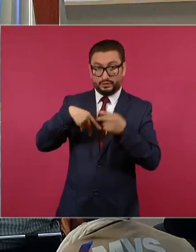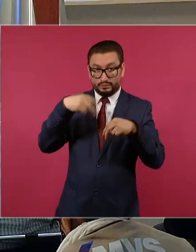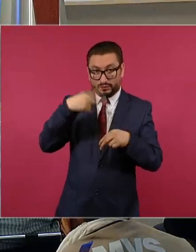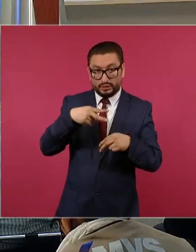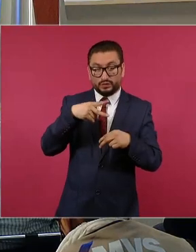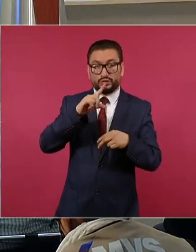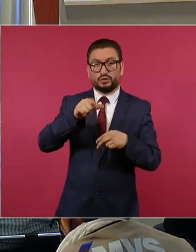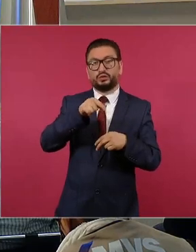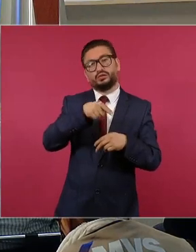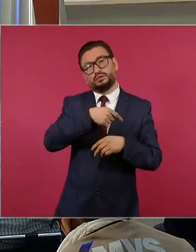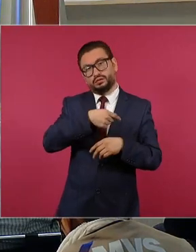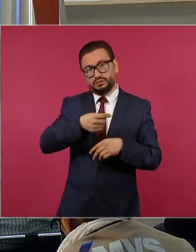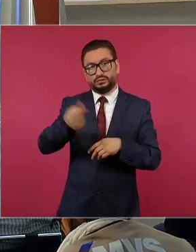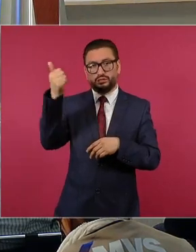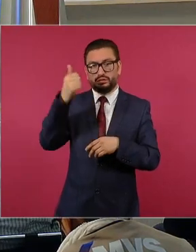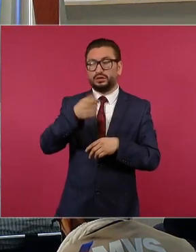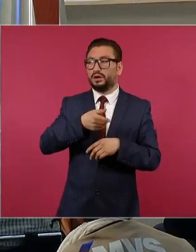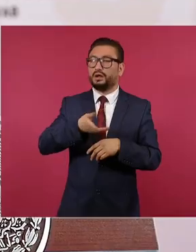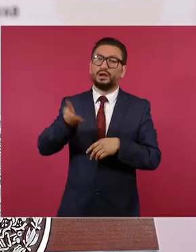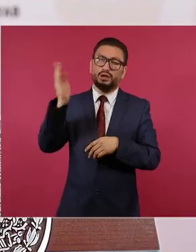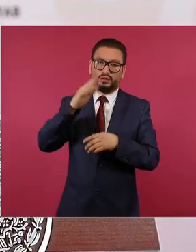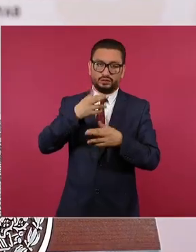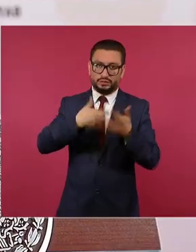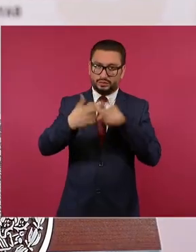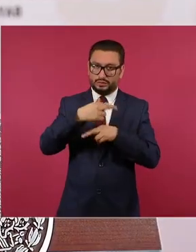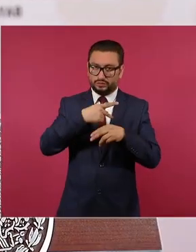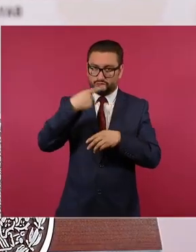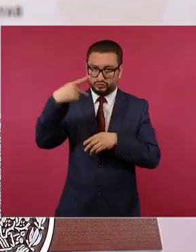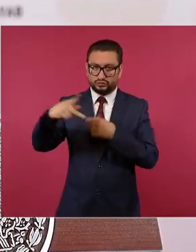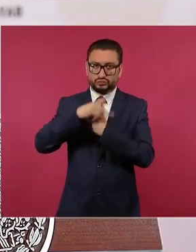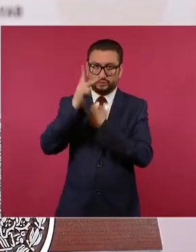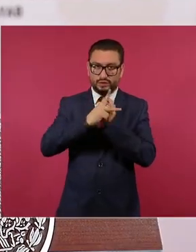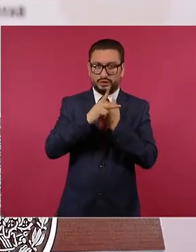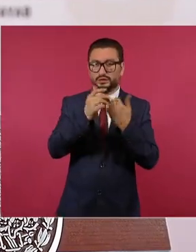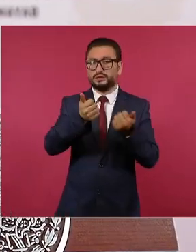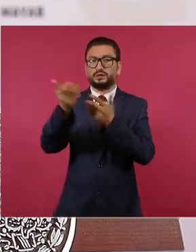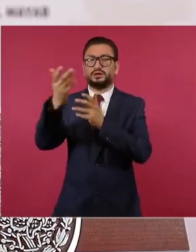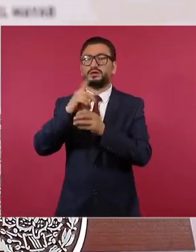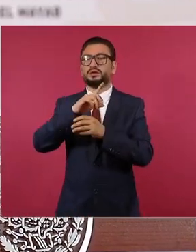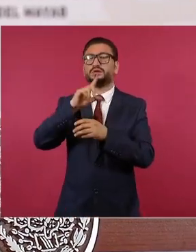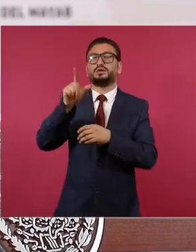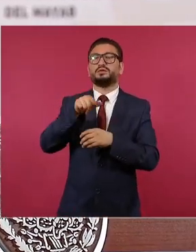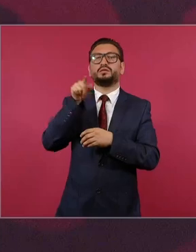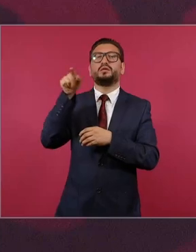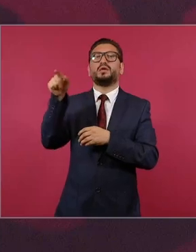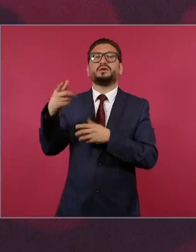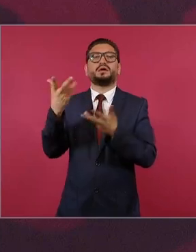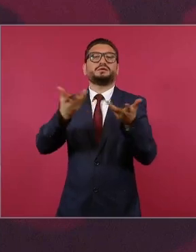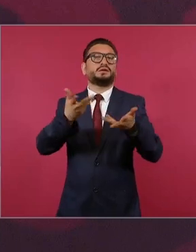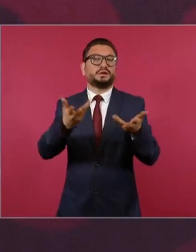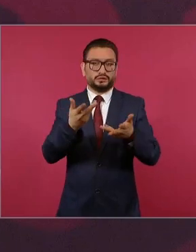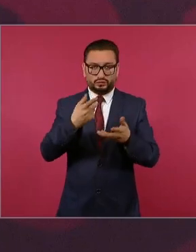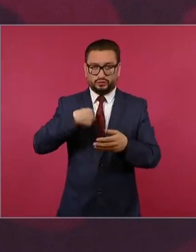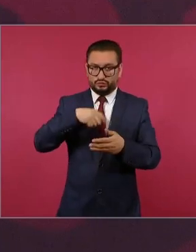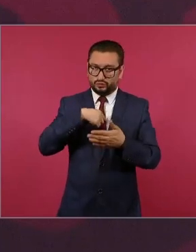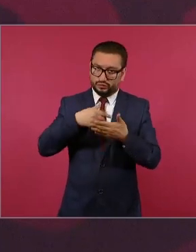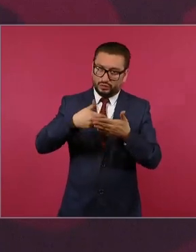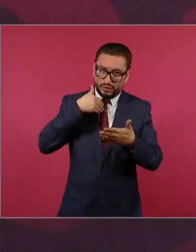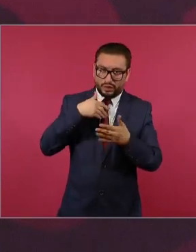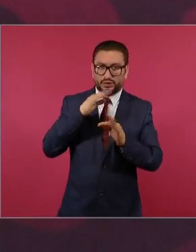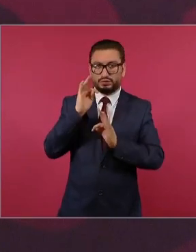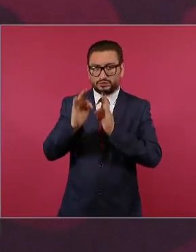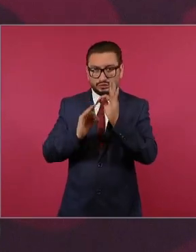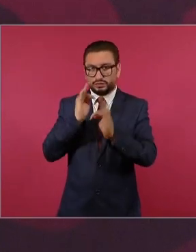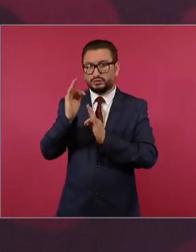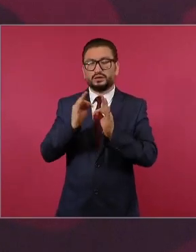qué van a hacer. Estamos procurando que puedan tener asistencia. Nosotros